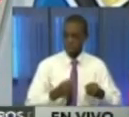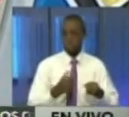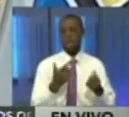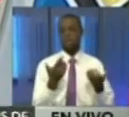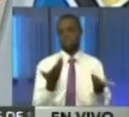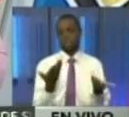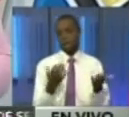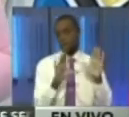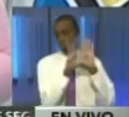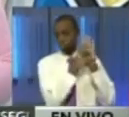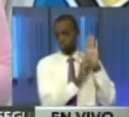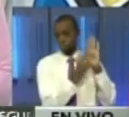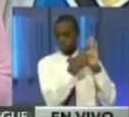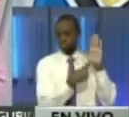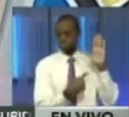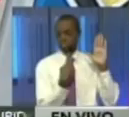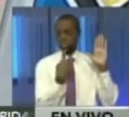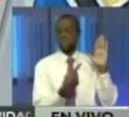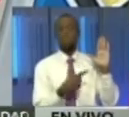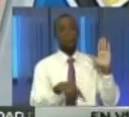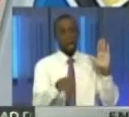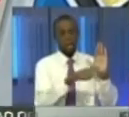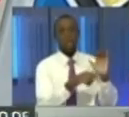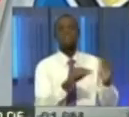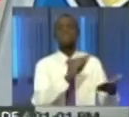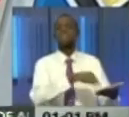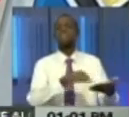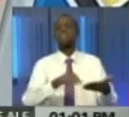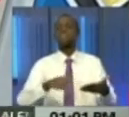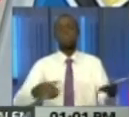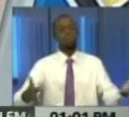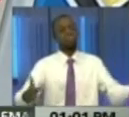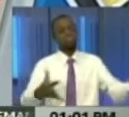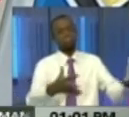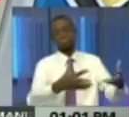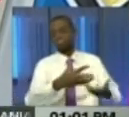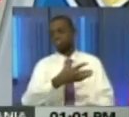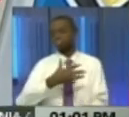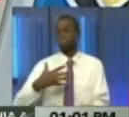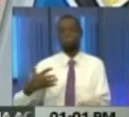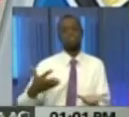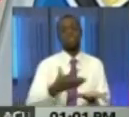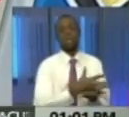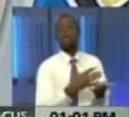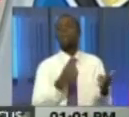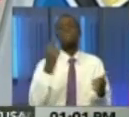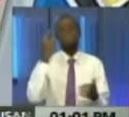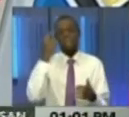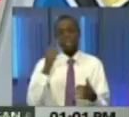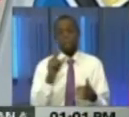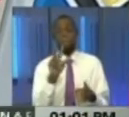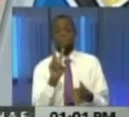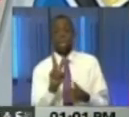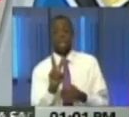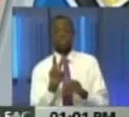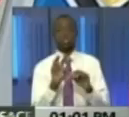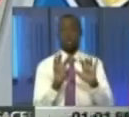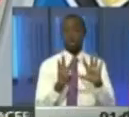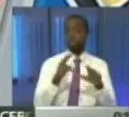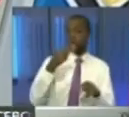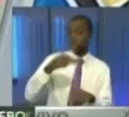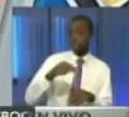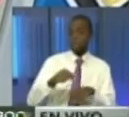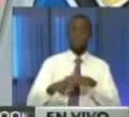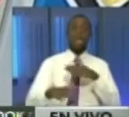mandato constitucional, la recolección de firmas que fue fijada y fue realizada entre el 28 de noviembre